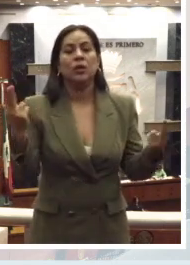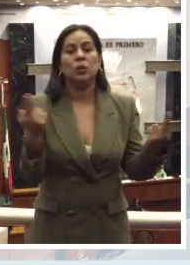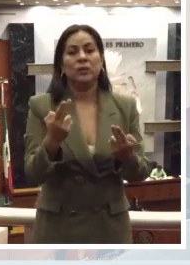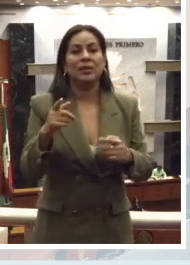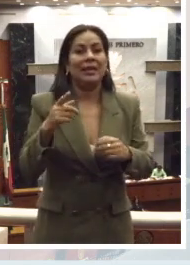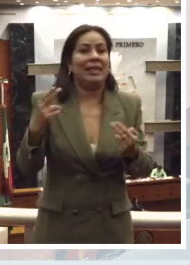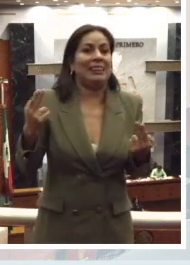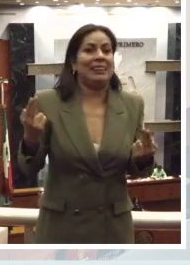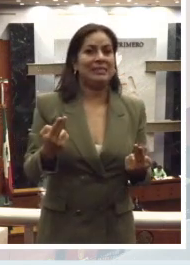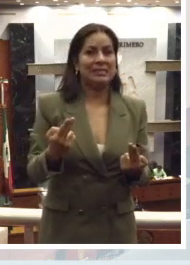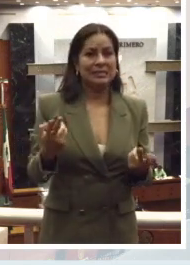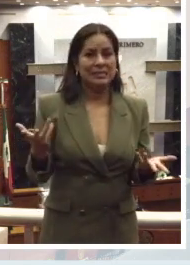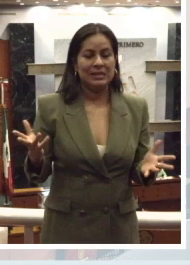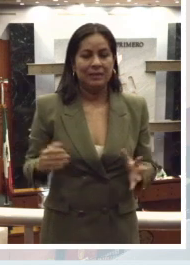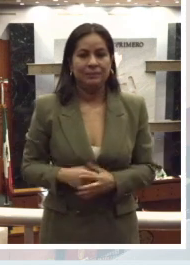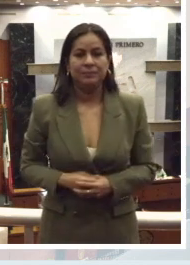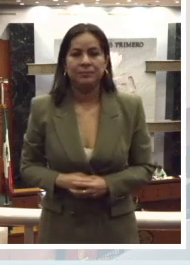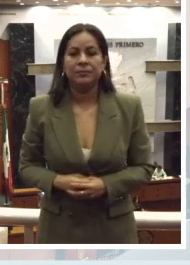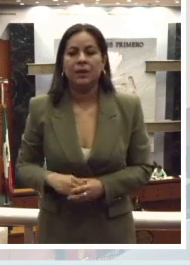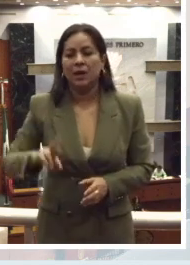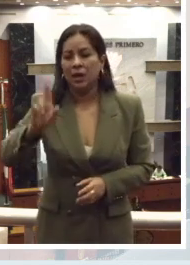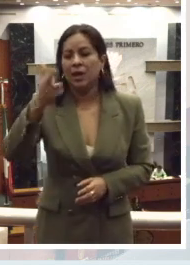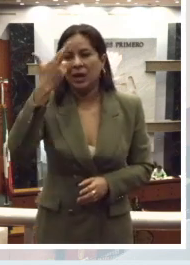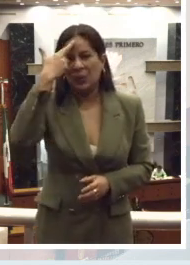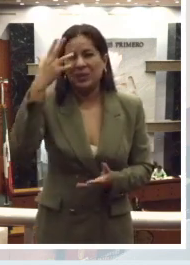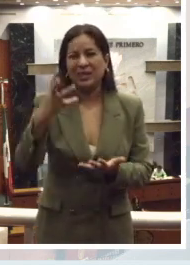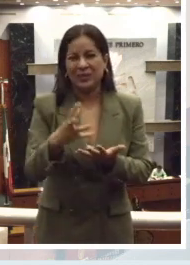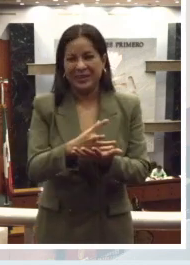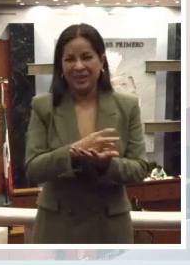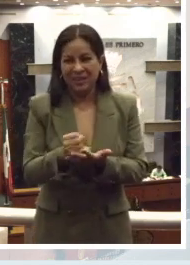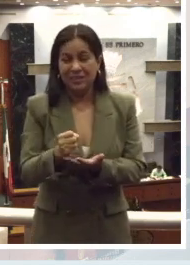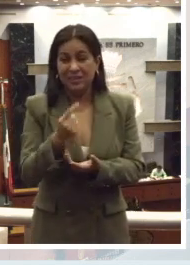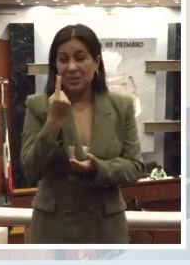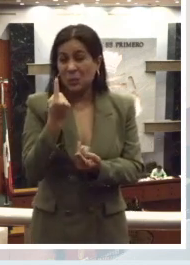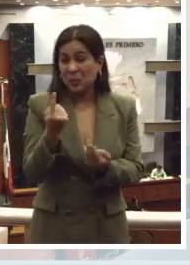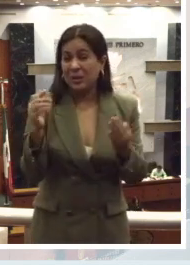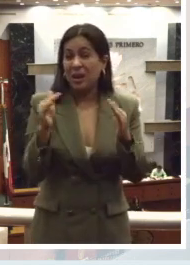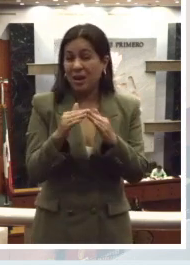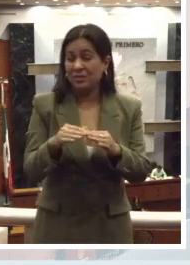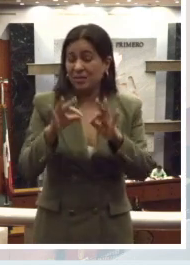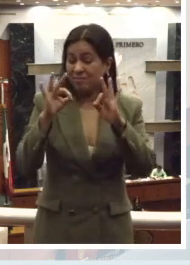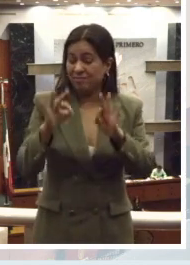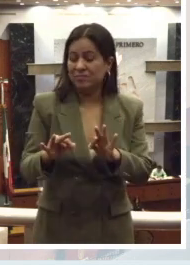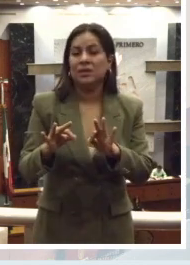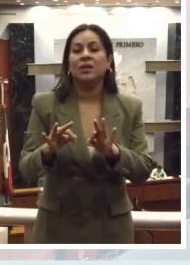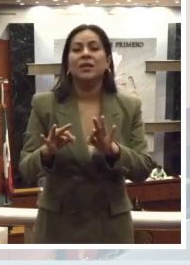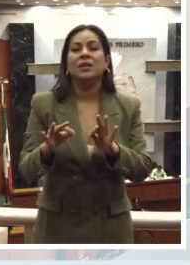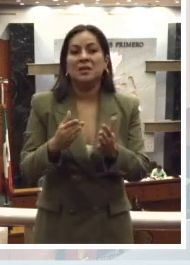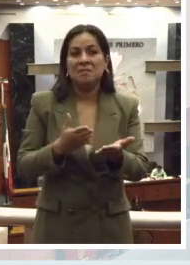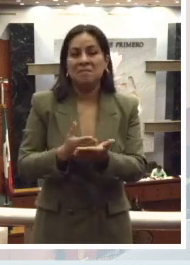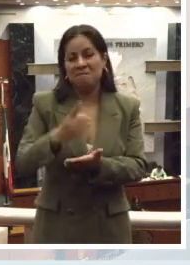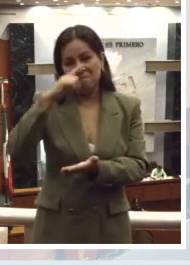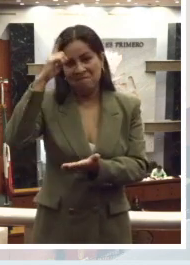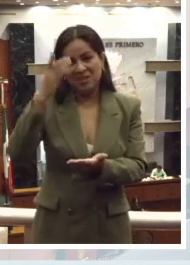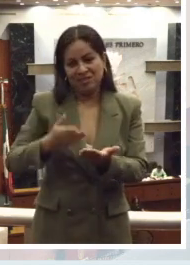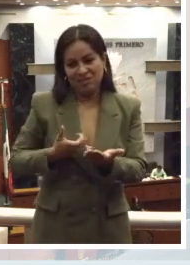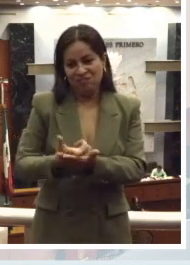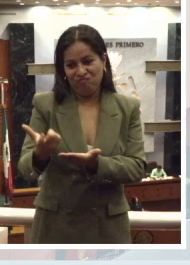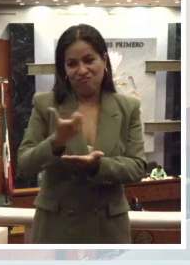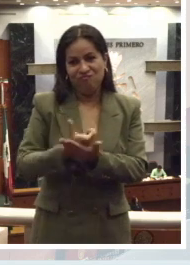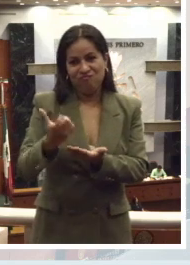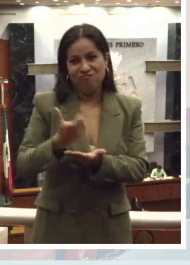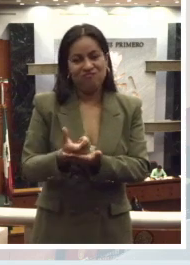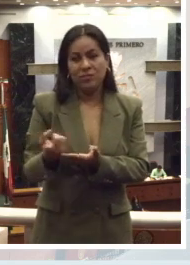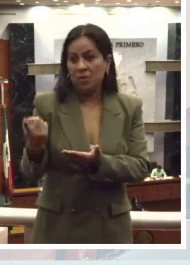que merece. Recordando que garantizar una vivienda digna y asequible no solo es